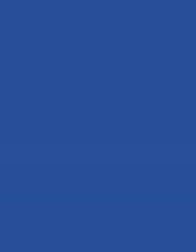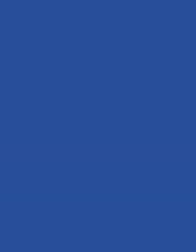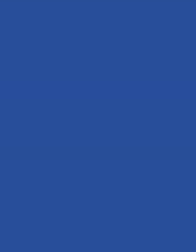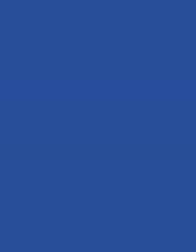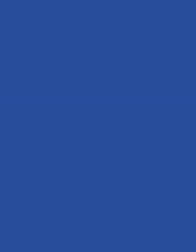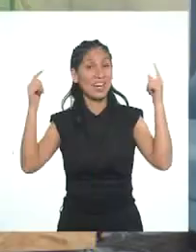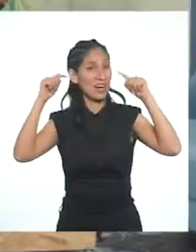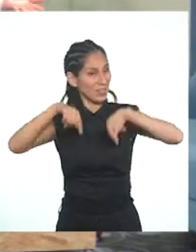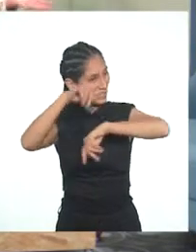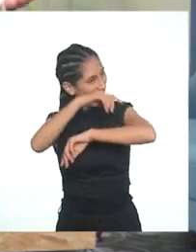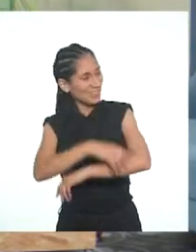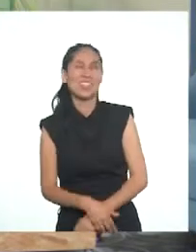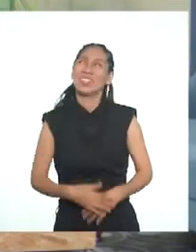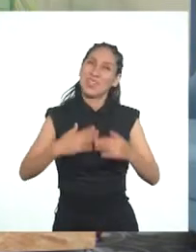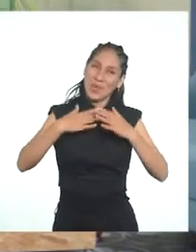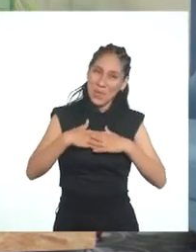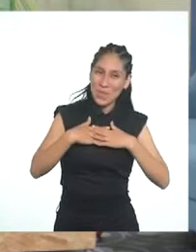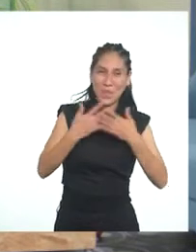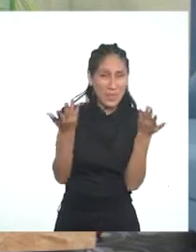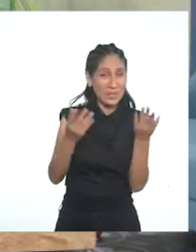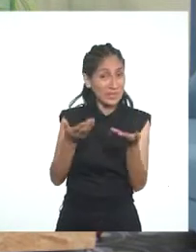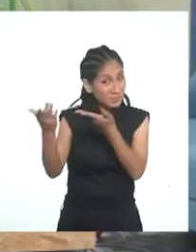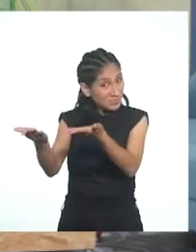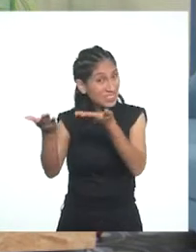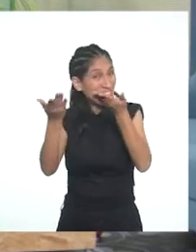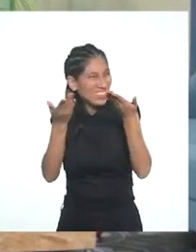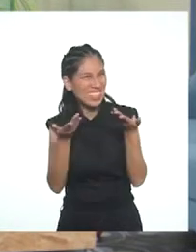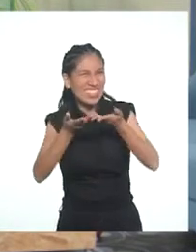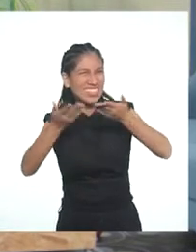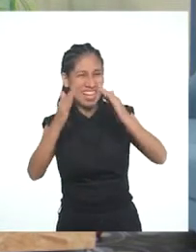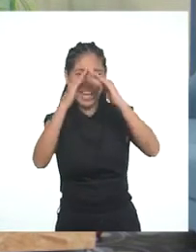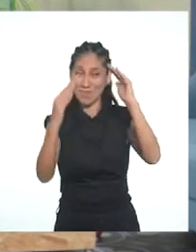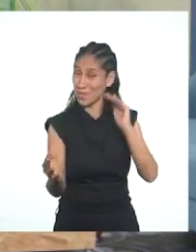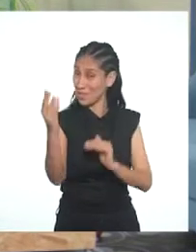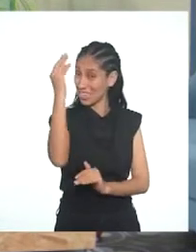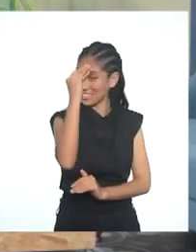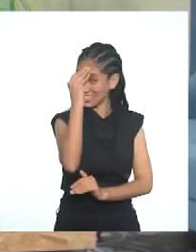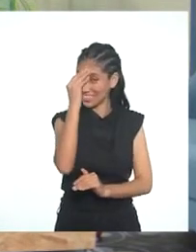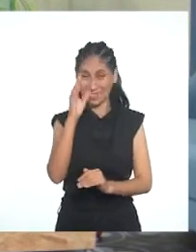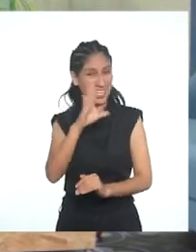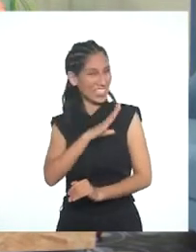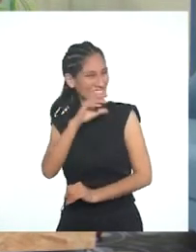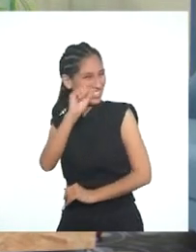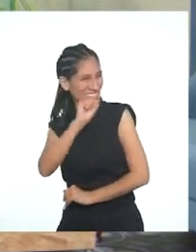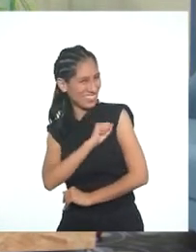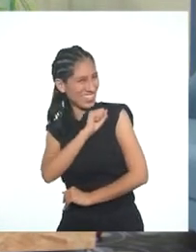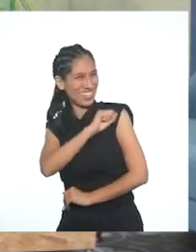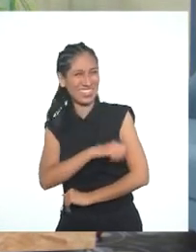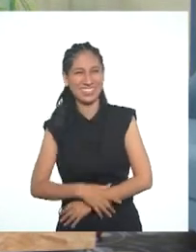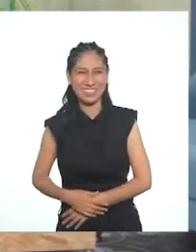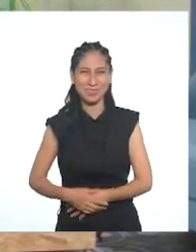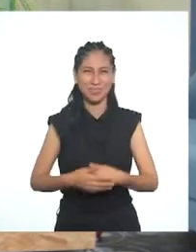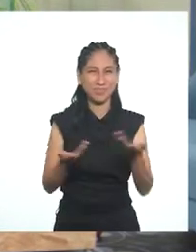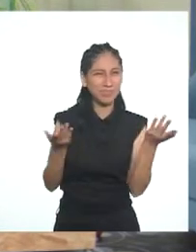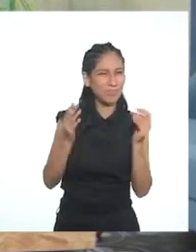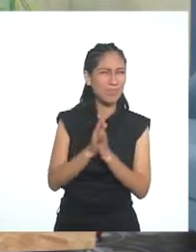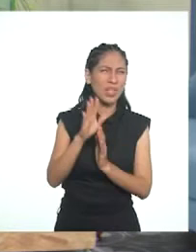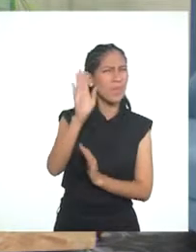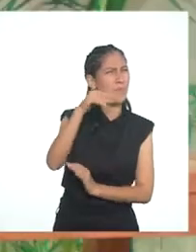pronto! Ahora sí, podemos empezar. Bienvenidas y bienvenidos a Aprendo en Casa para quinto de